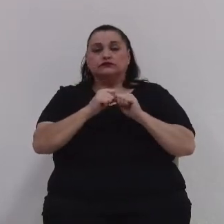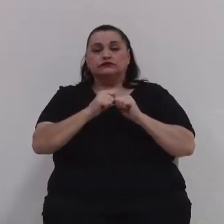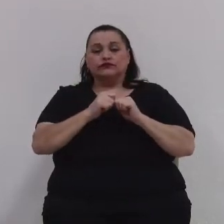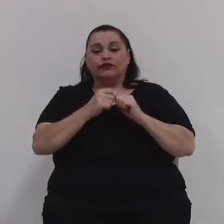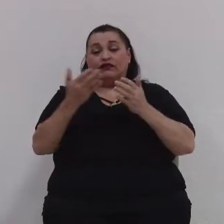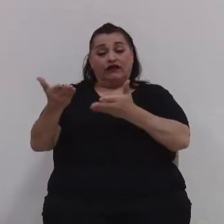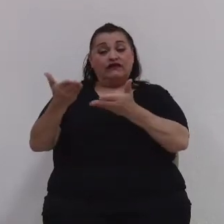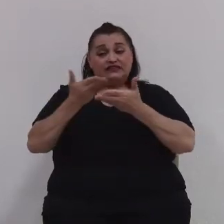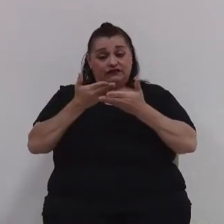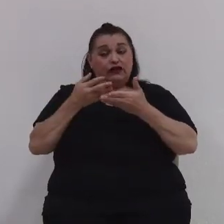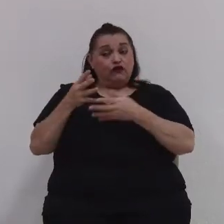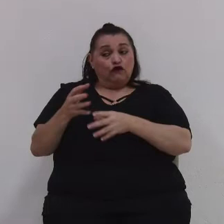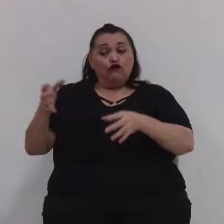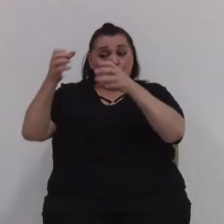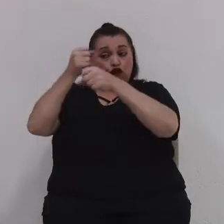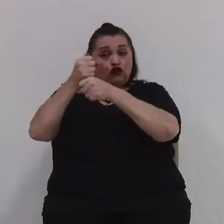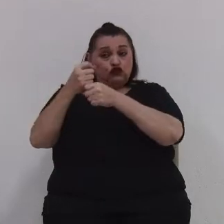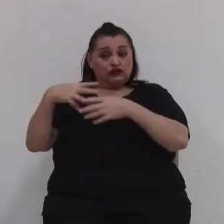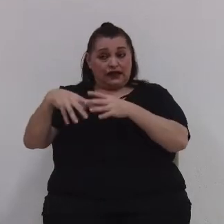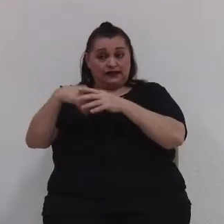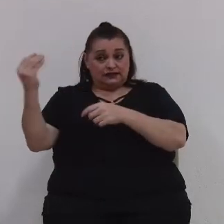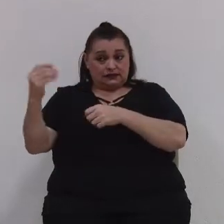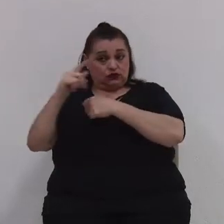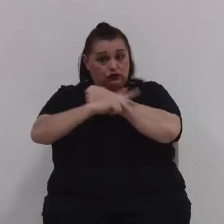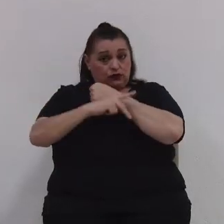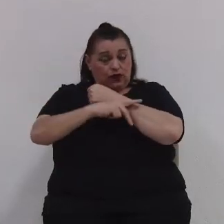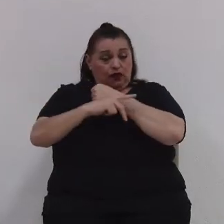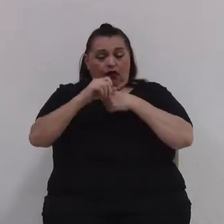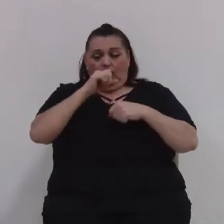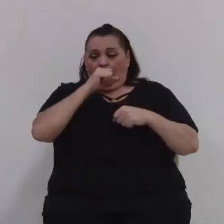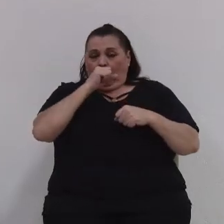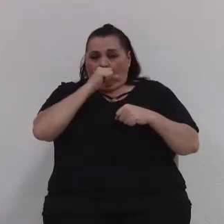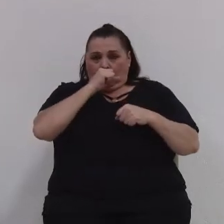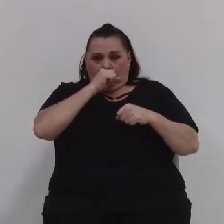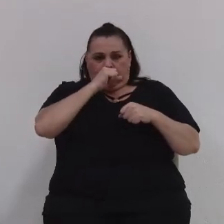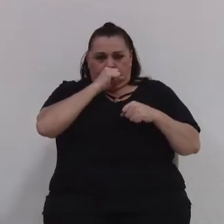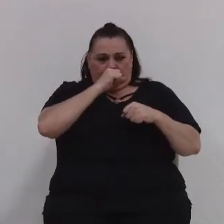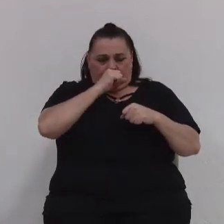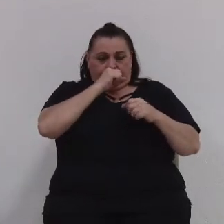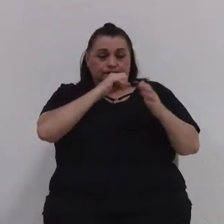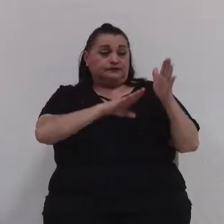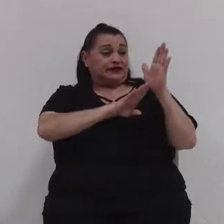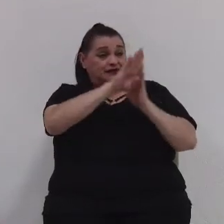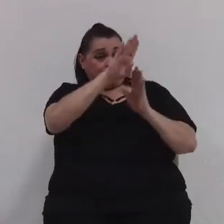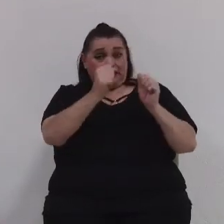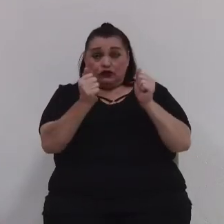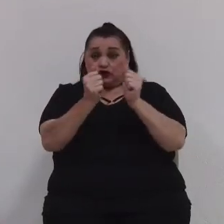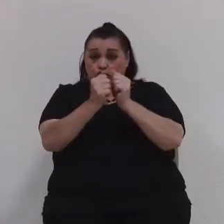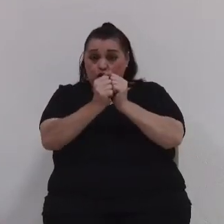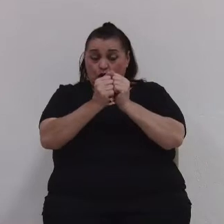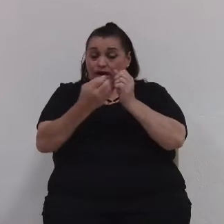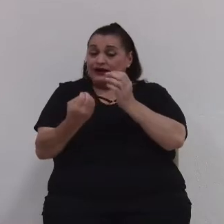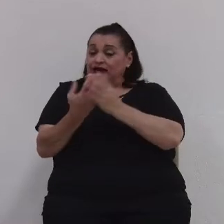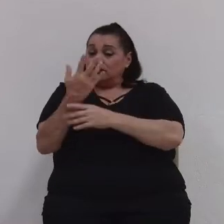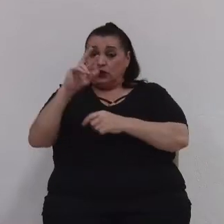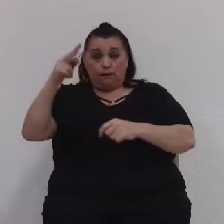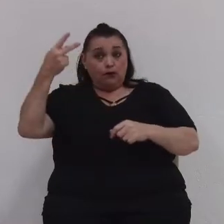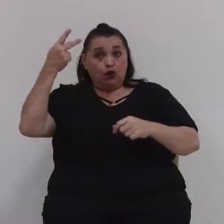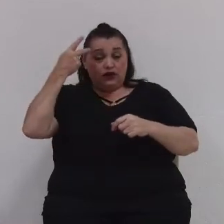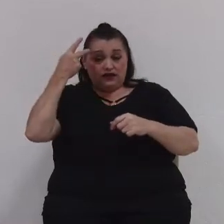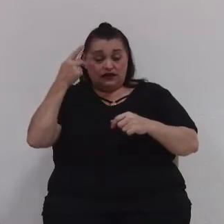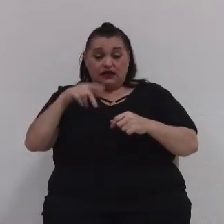recibir esos fondos externos y vincular ese escalamiento con el enfoque de la creación de políticas de